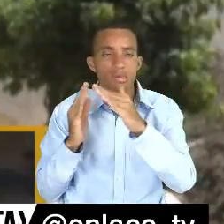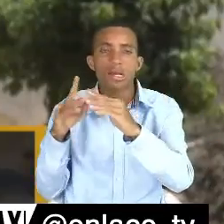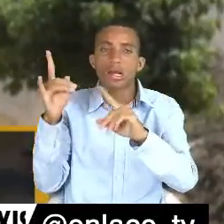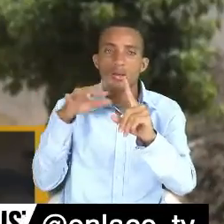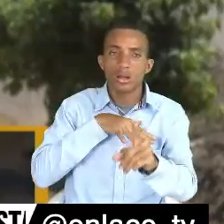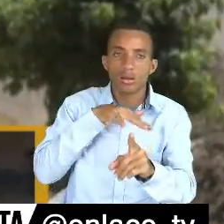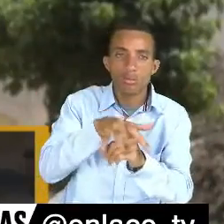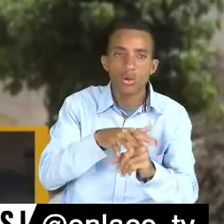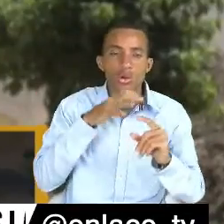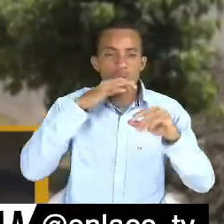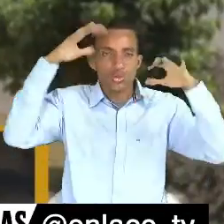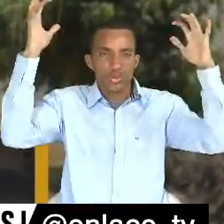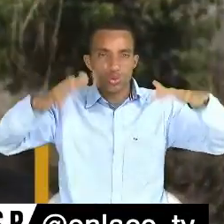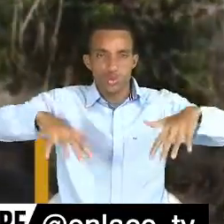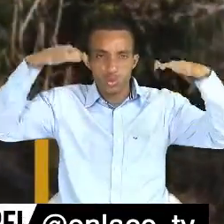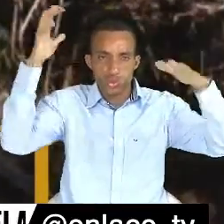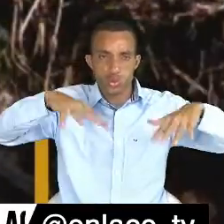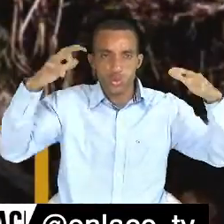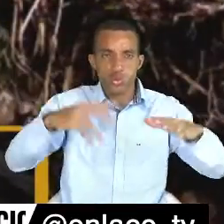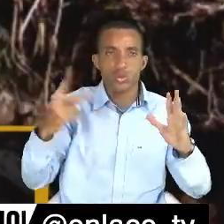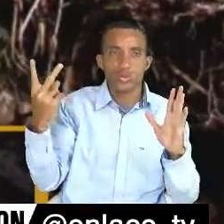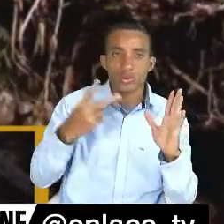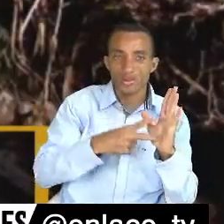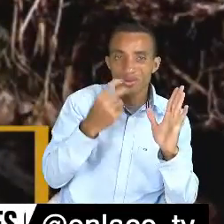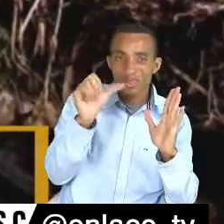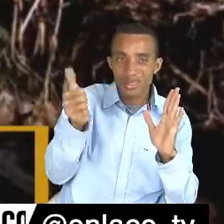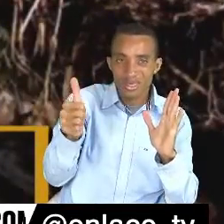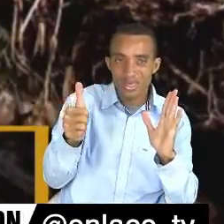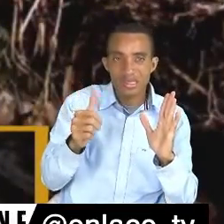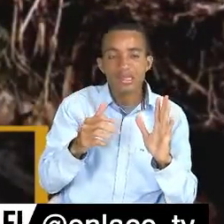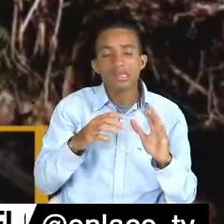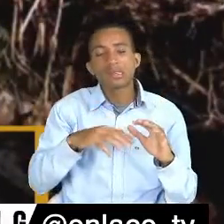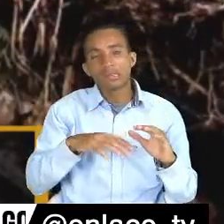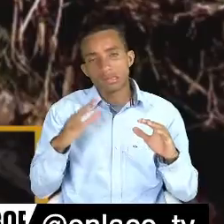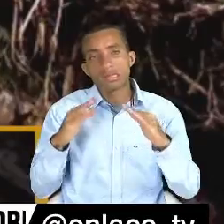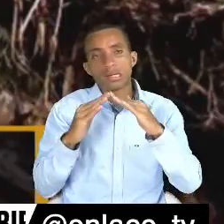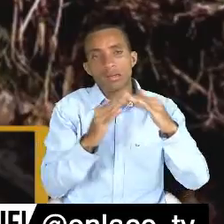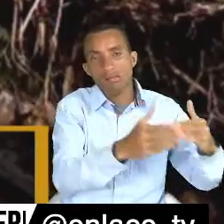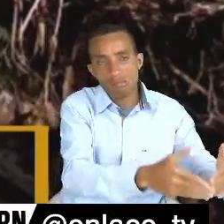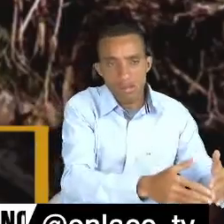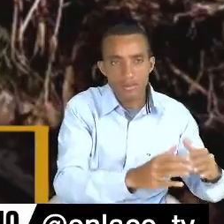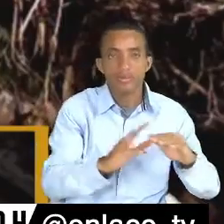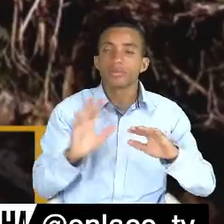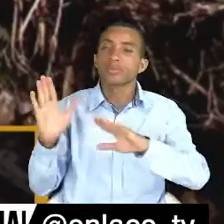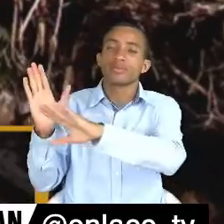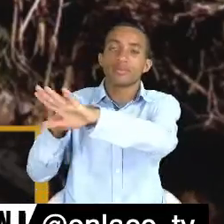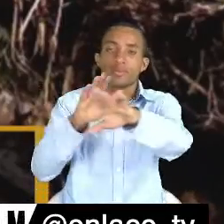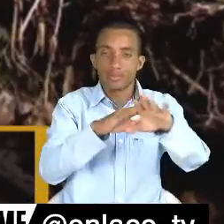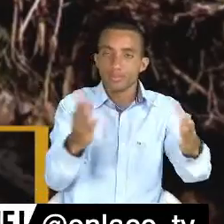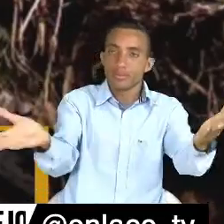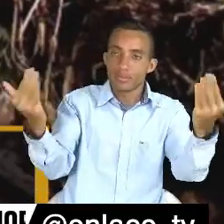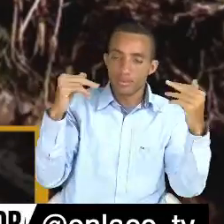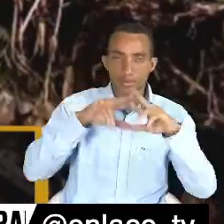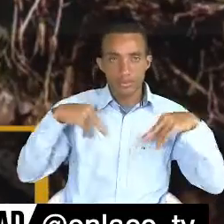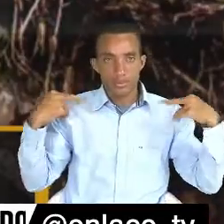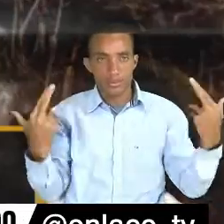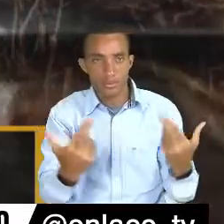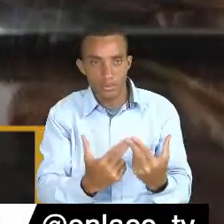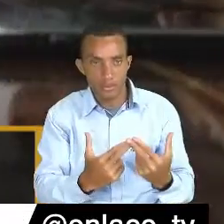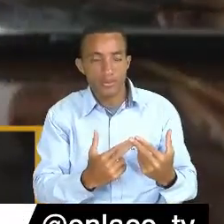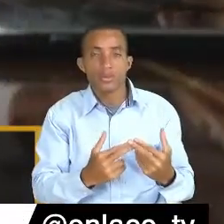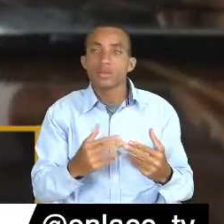por la ola invernal de 2010. El Fondo de Adaptación y la Personería Municipal convocaron a una reunión. En el encuentro, el Ministerio